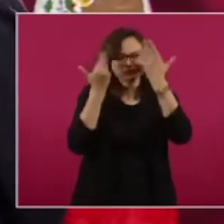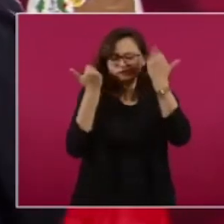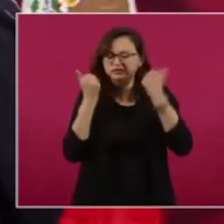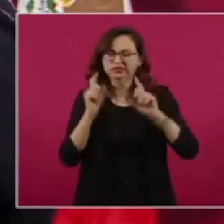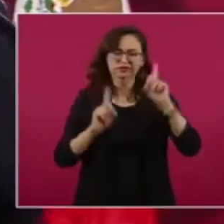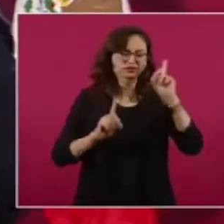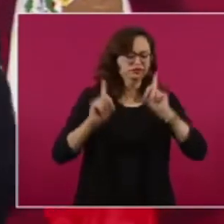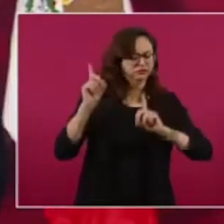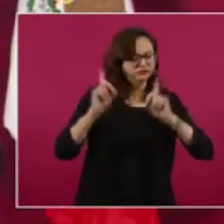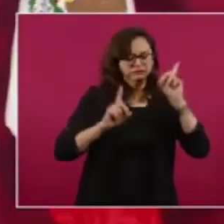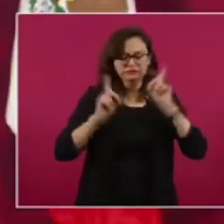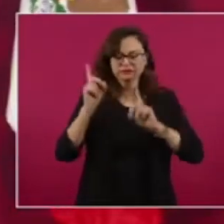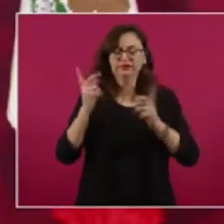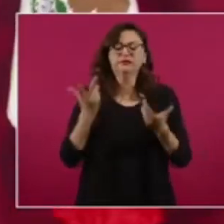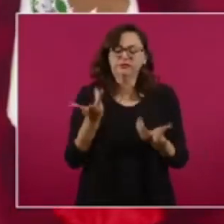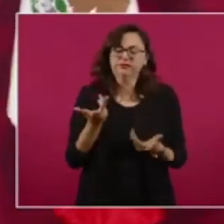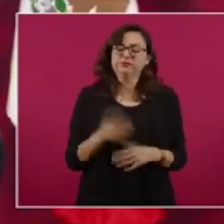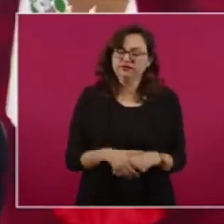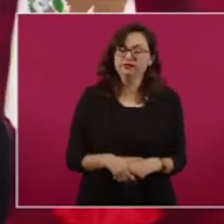pero tiene